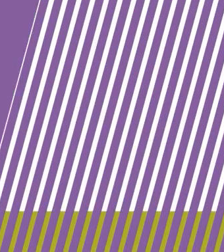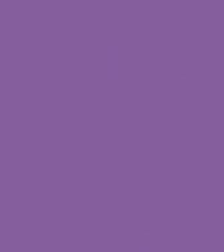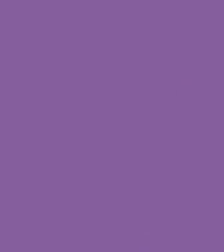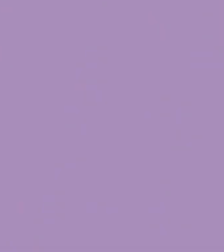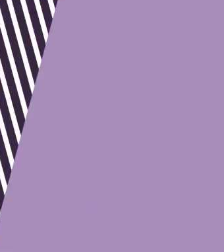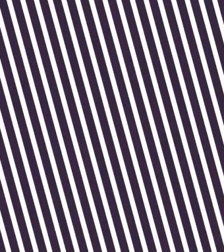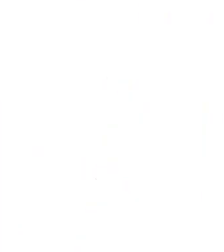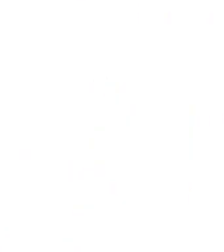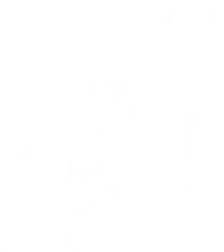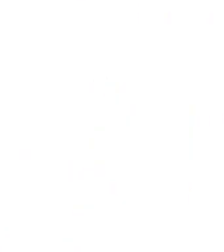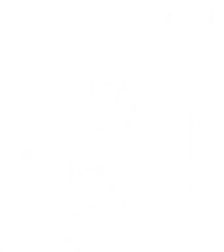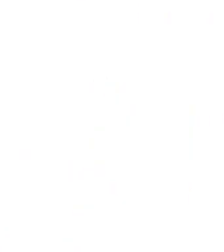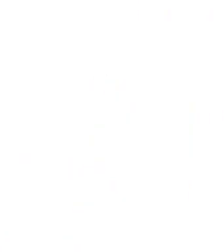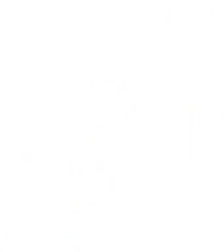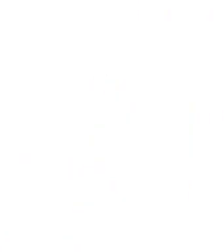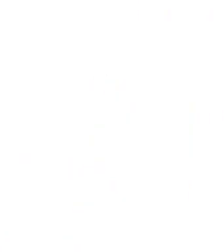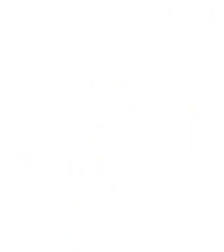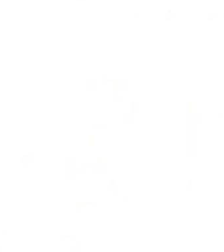i